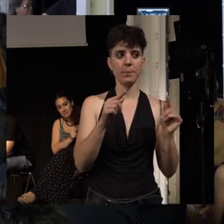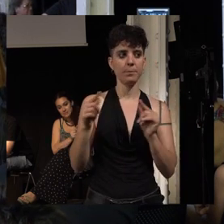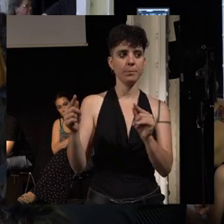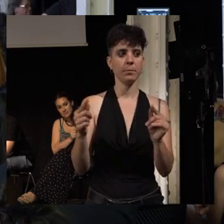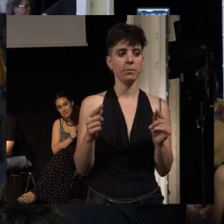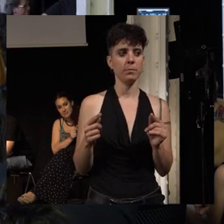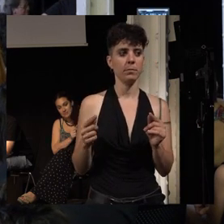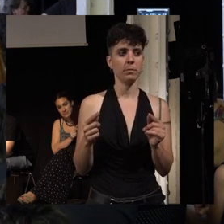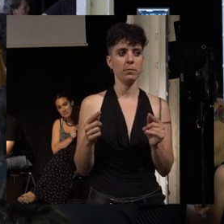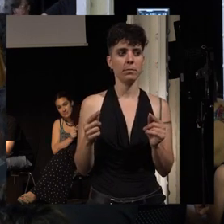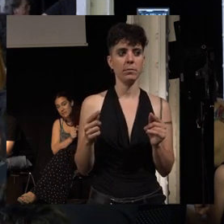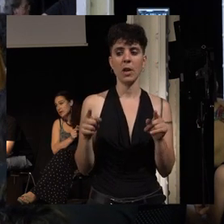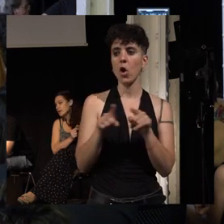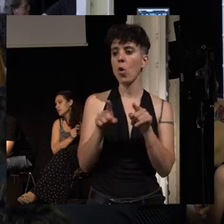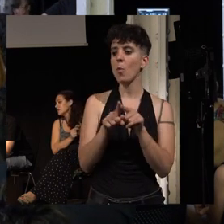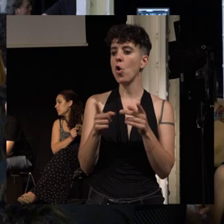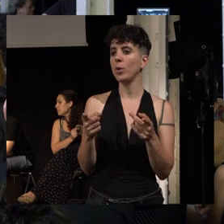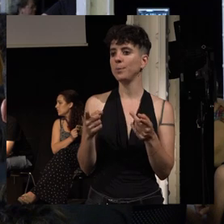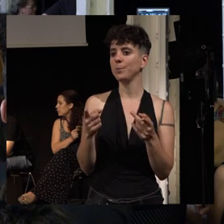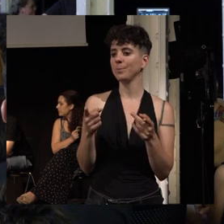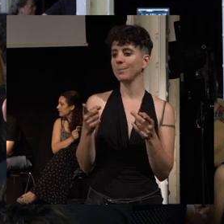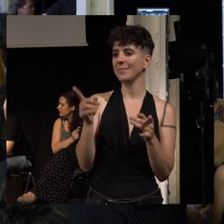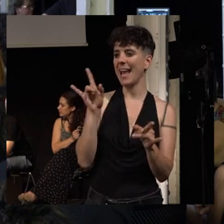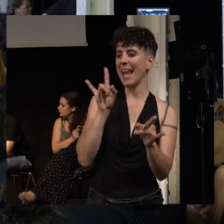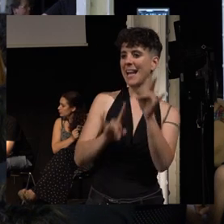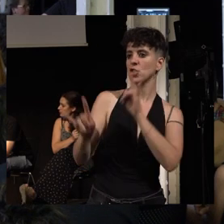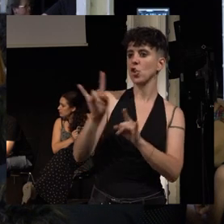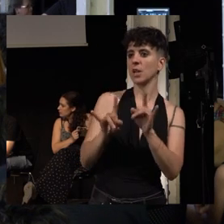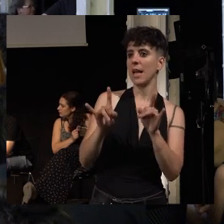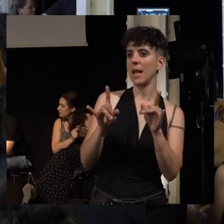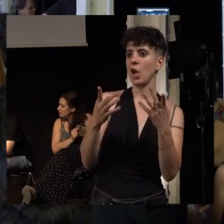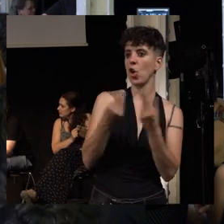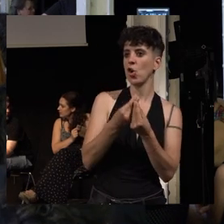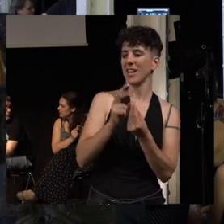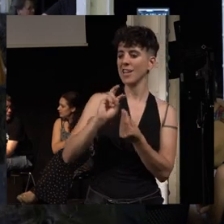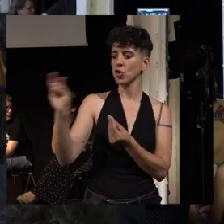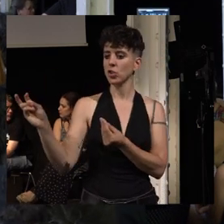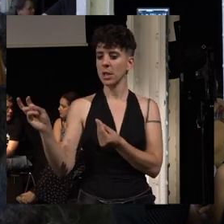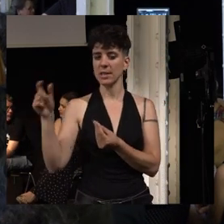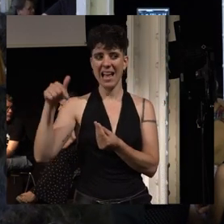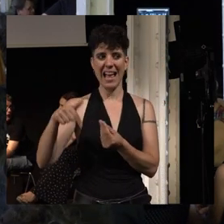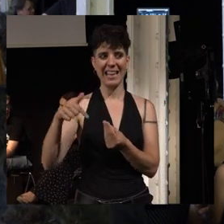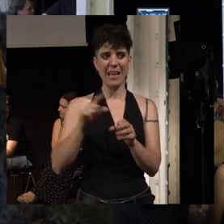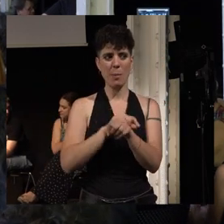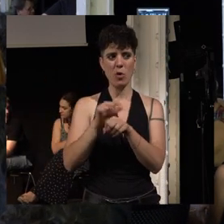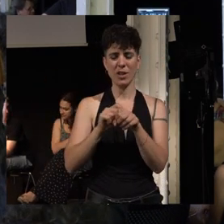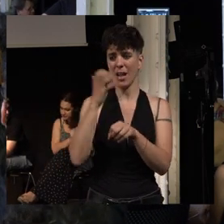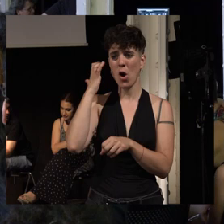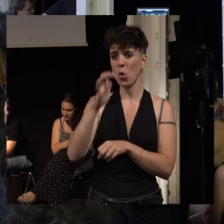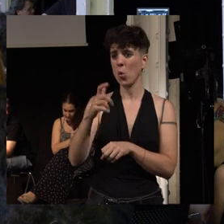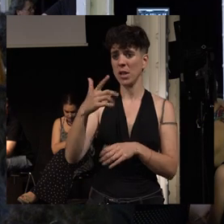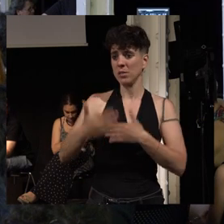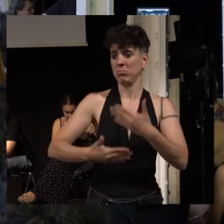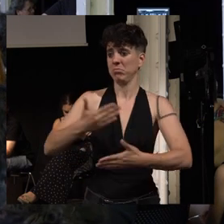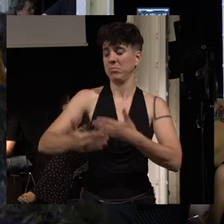así como que exótica con las otras. O sea, ya desde allí no hay una política queer en marcha, no